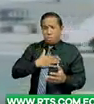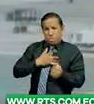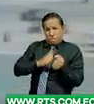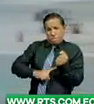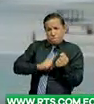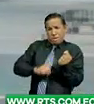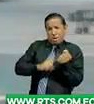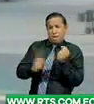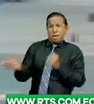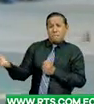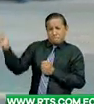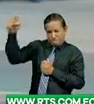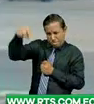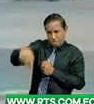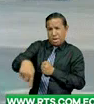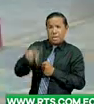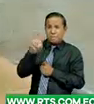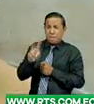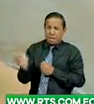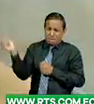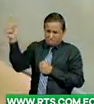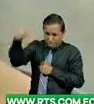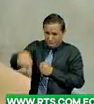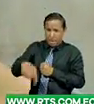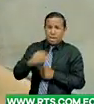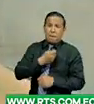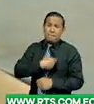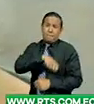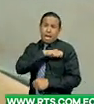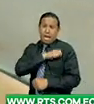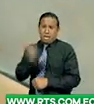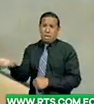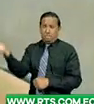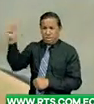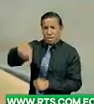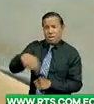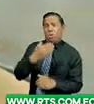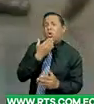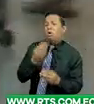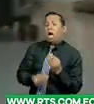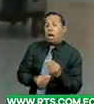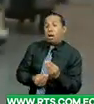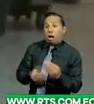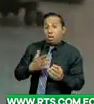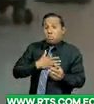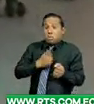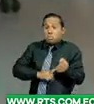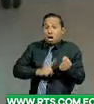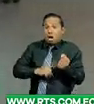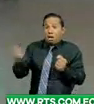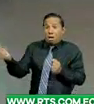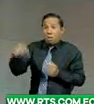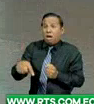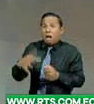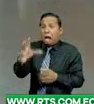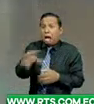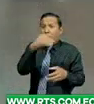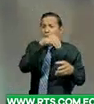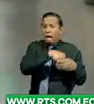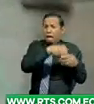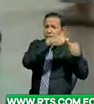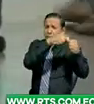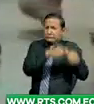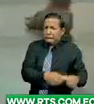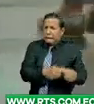tarde. Se muestra preocupada porque su familiar deberá cumplir los 14 días de aislamiento domiciliario, tal como lo estipula la